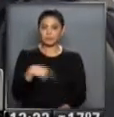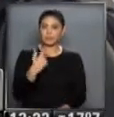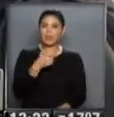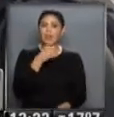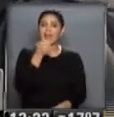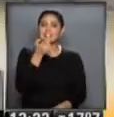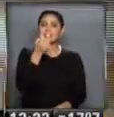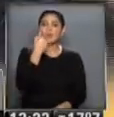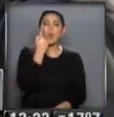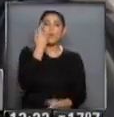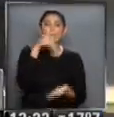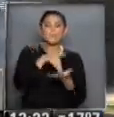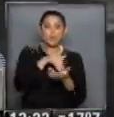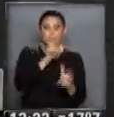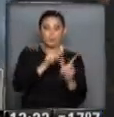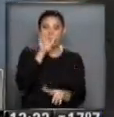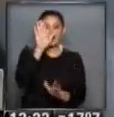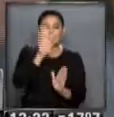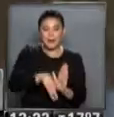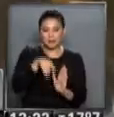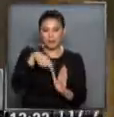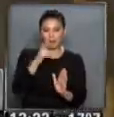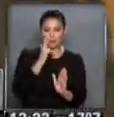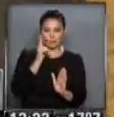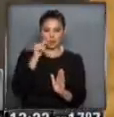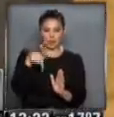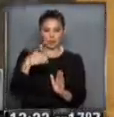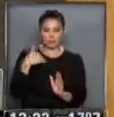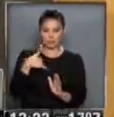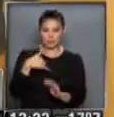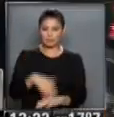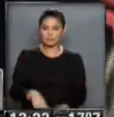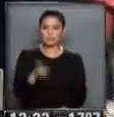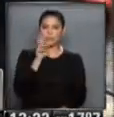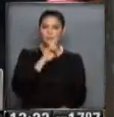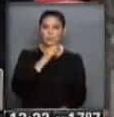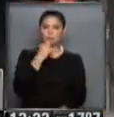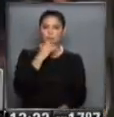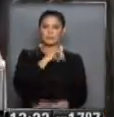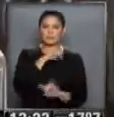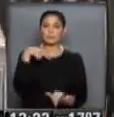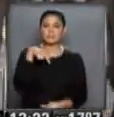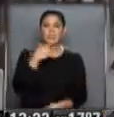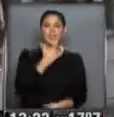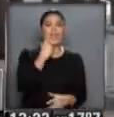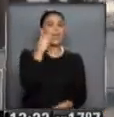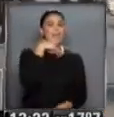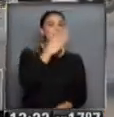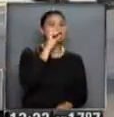hablando de casi 1 millón de personas menos que fuman en la República Argentina. Según datos arrojados por el INDEC y el Ministerio de Salud,